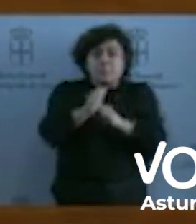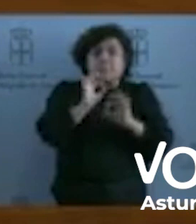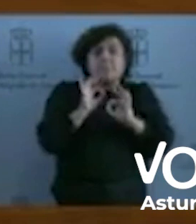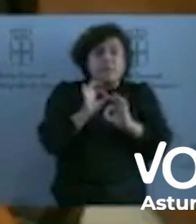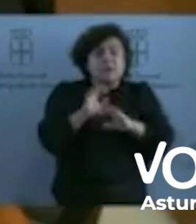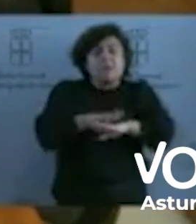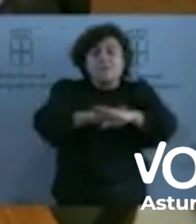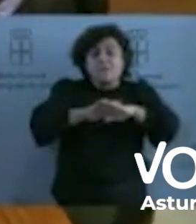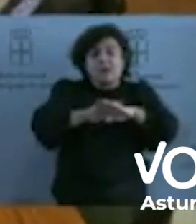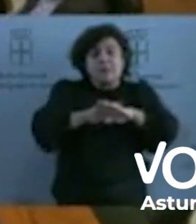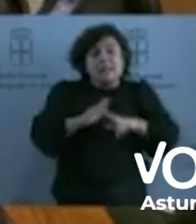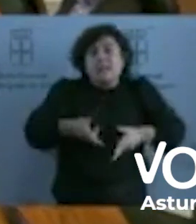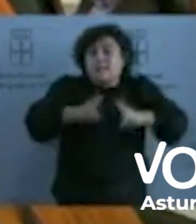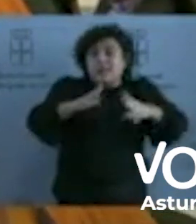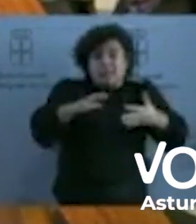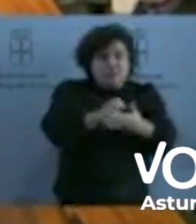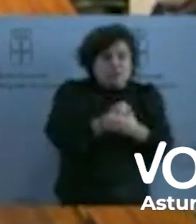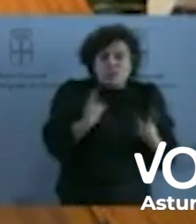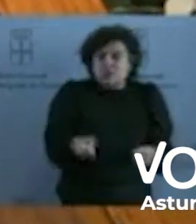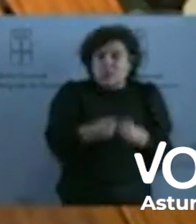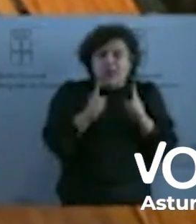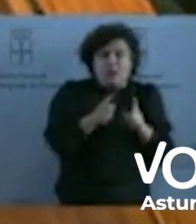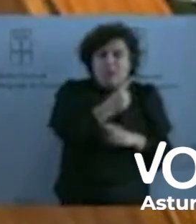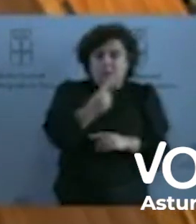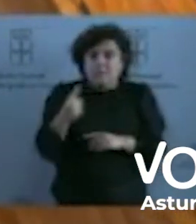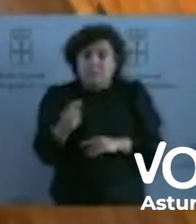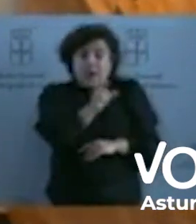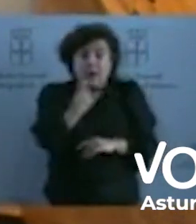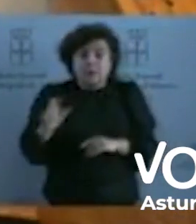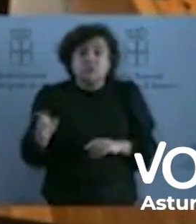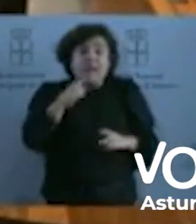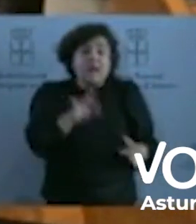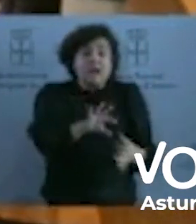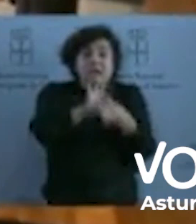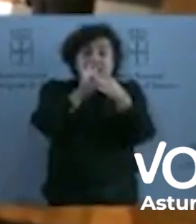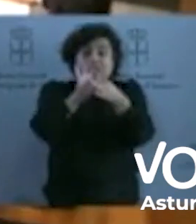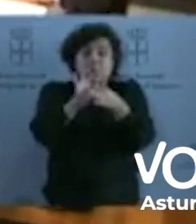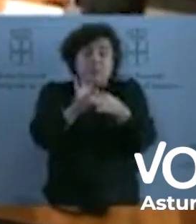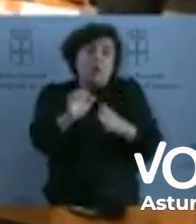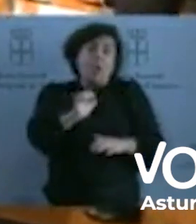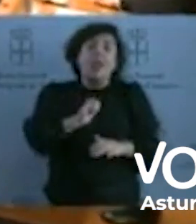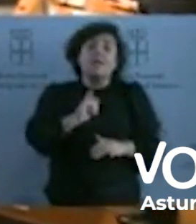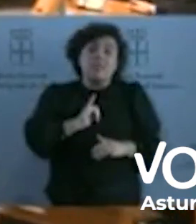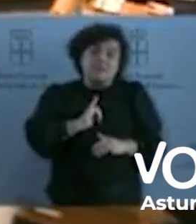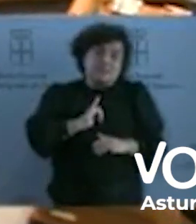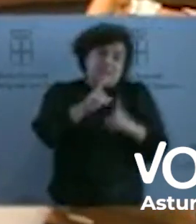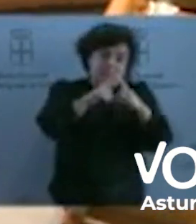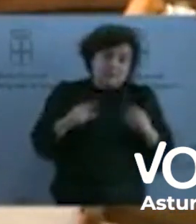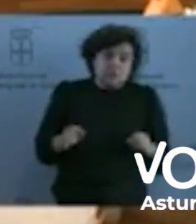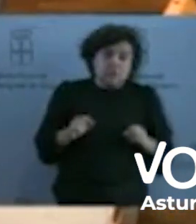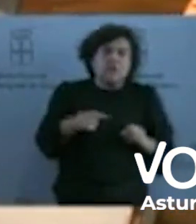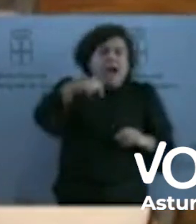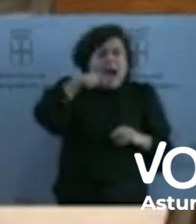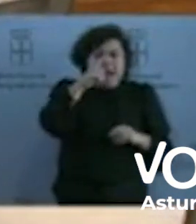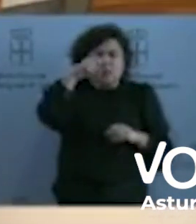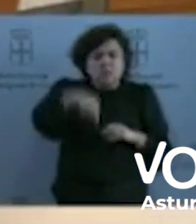alguna, y su íntima relación con la tradición y la idiosincrasia asturiana. Quiero centrarme este año en la importancia del cristianismo como